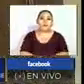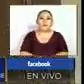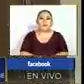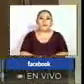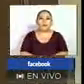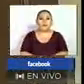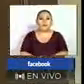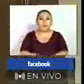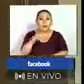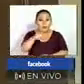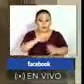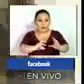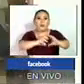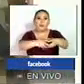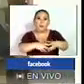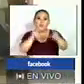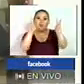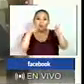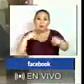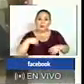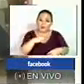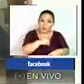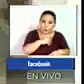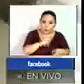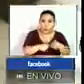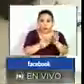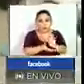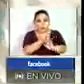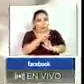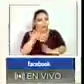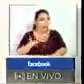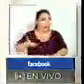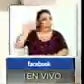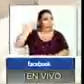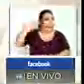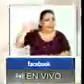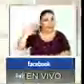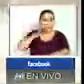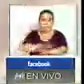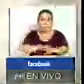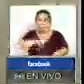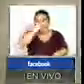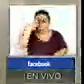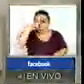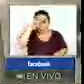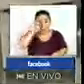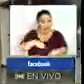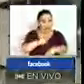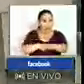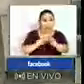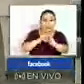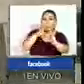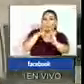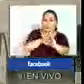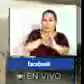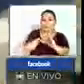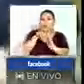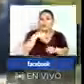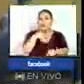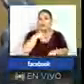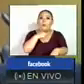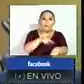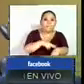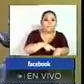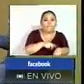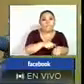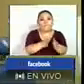Para este sector de la salud y de la economía que cerraron actividad a inicios de la cuarentena, no ha sido fácil este periodo.